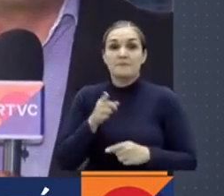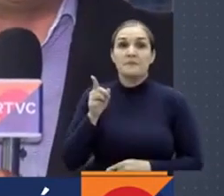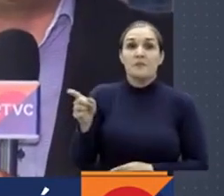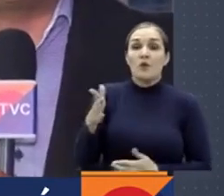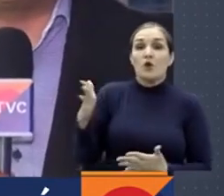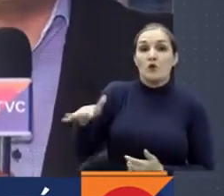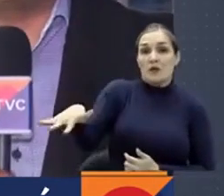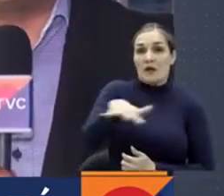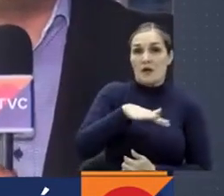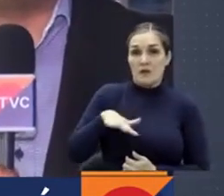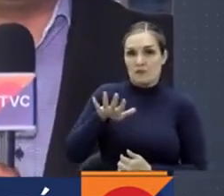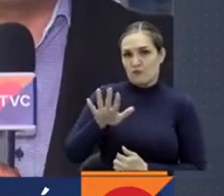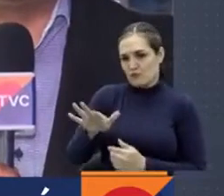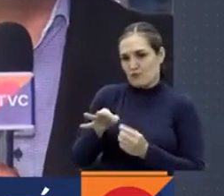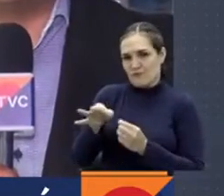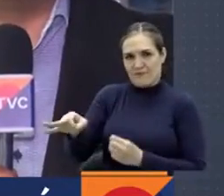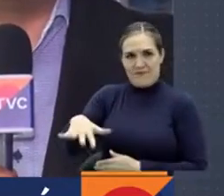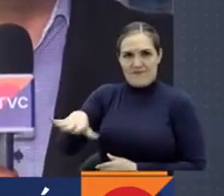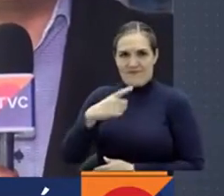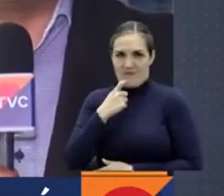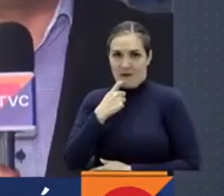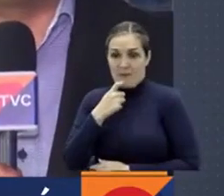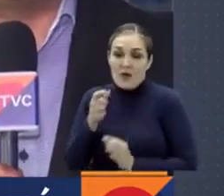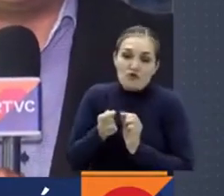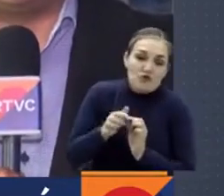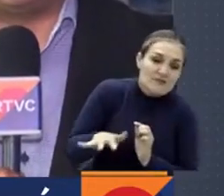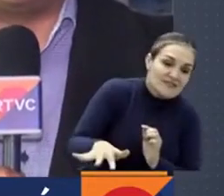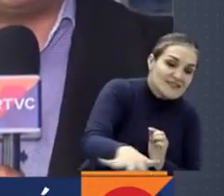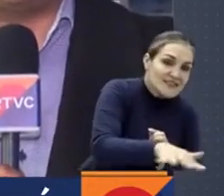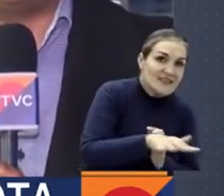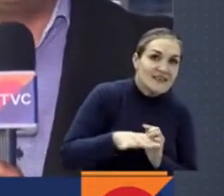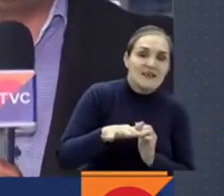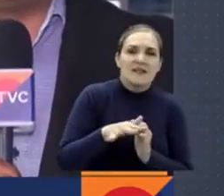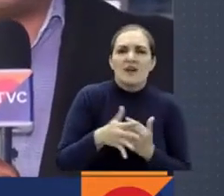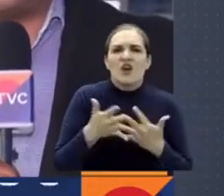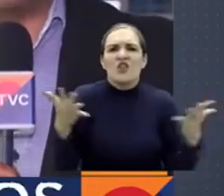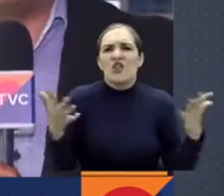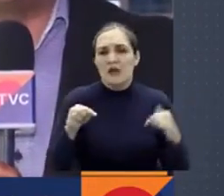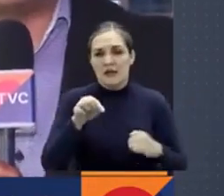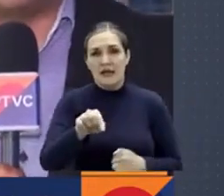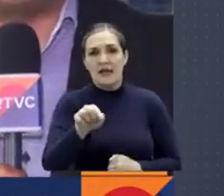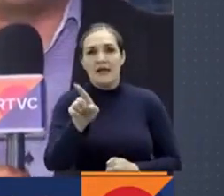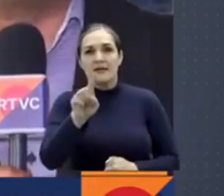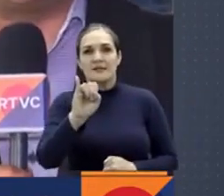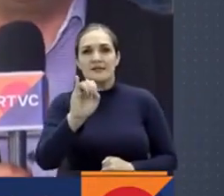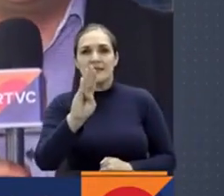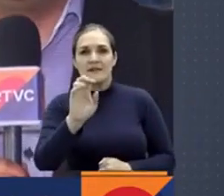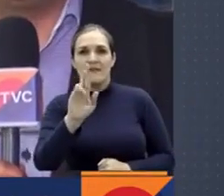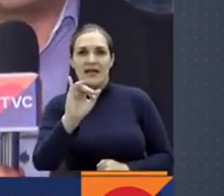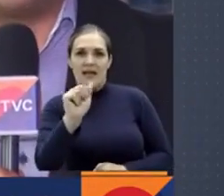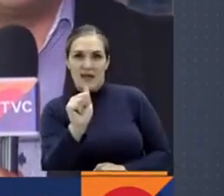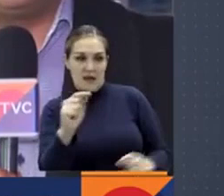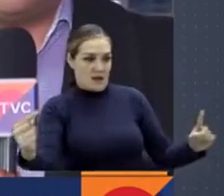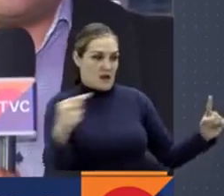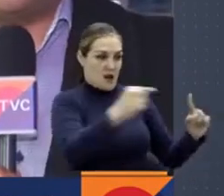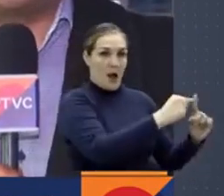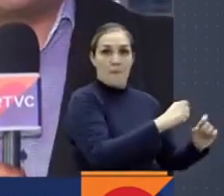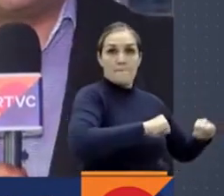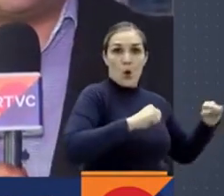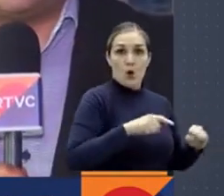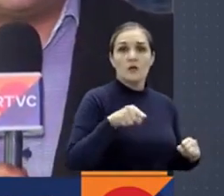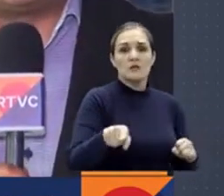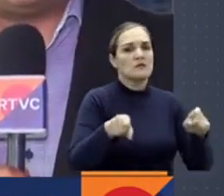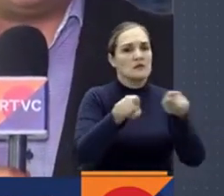Gualibá. También se registró en ese mismo sector, muy cerca del sector de la vía que de Siberia conduce a Bogotá, un choque múltiple,